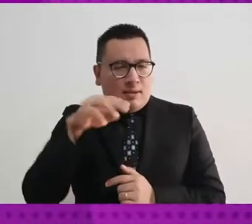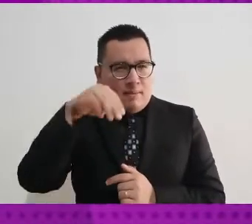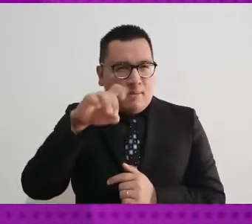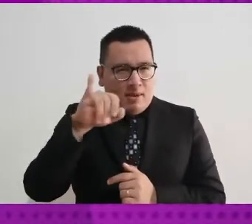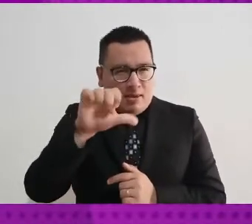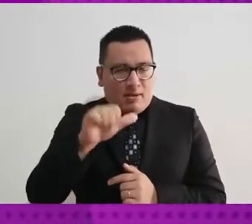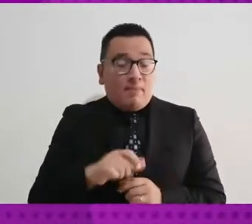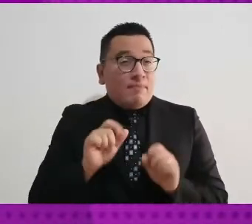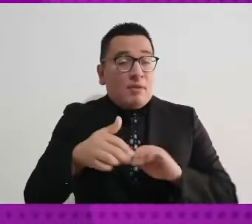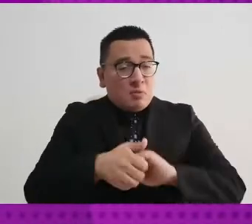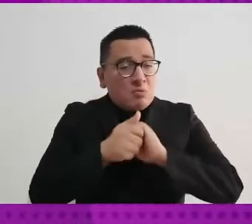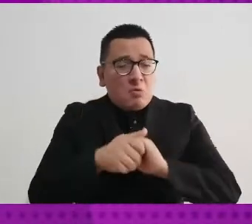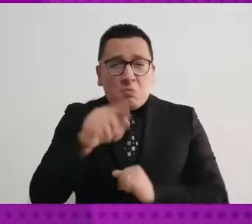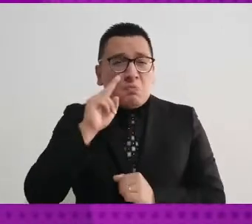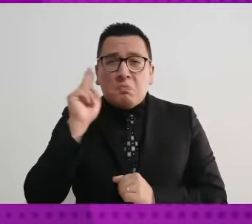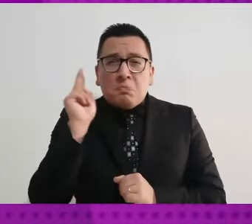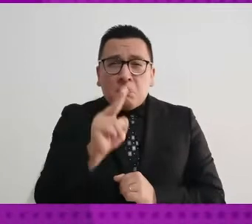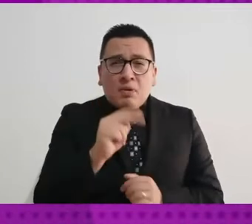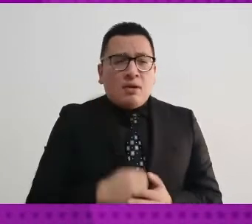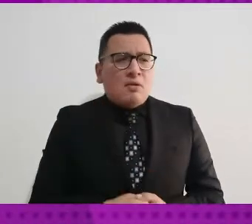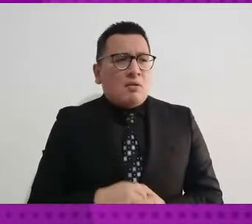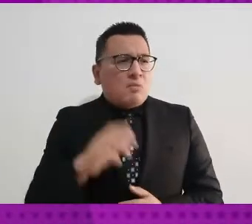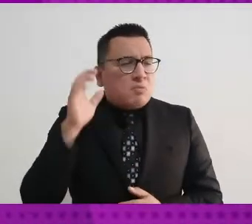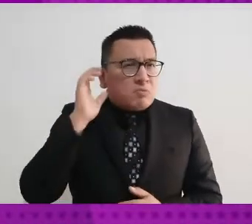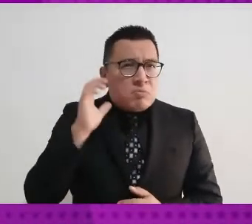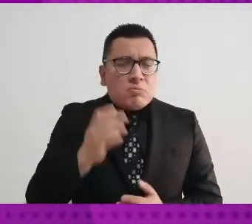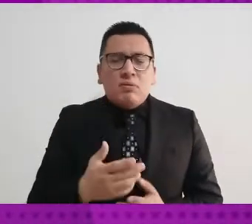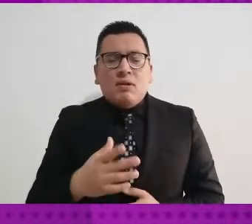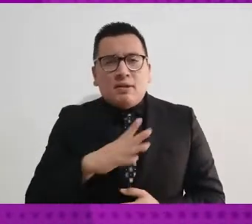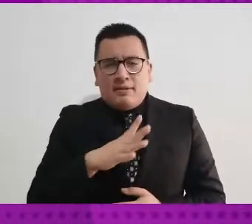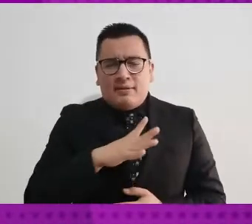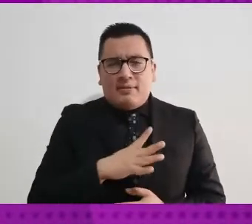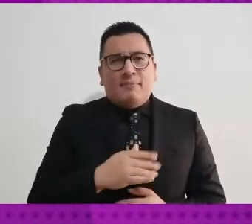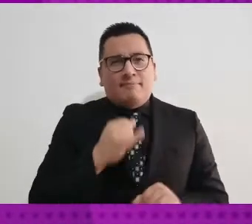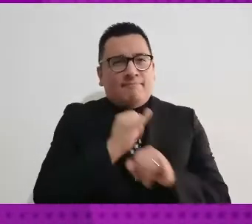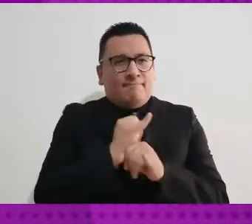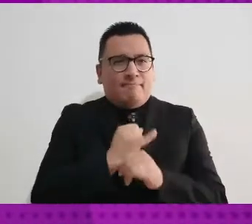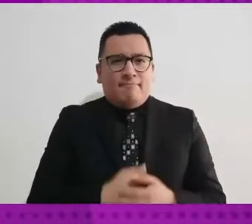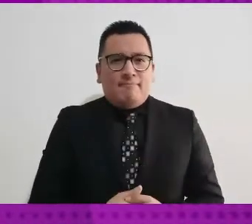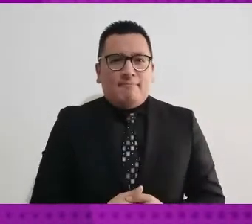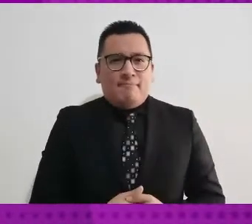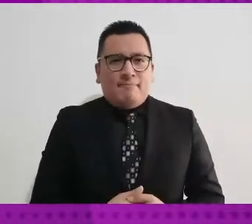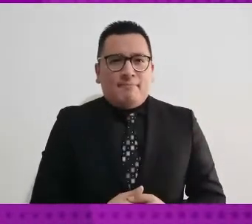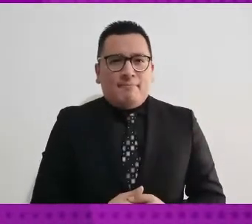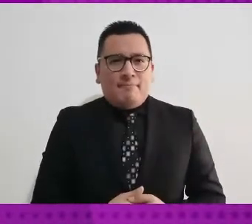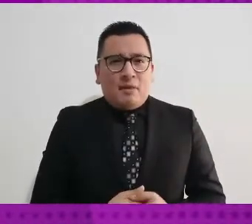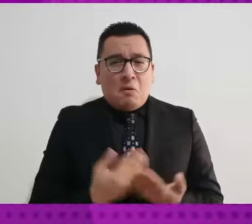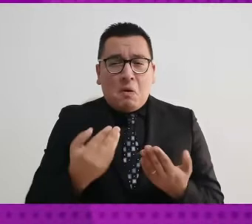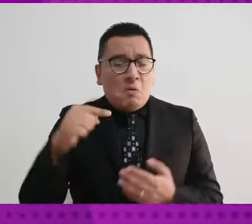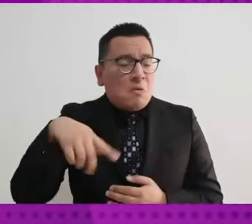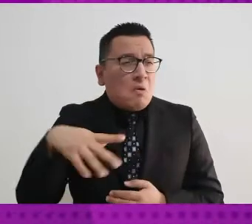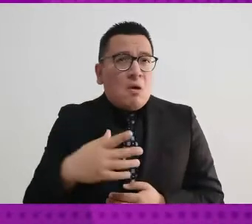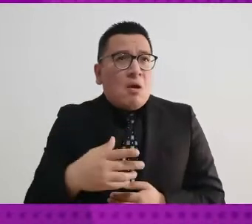Y también, bueno, un saludo a quienes nos ven y nos escuchan a través de nuestras redes sociales. Y el programa de hoy va a estar